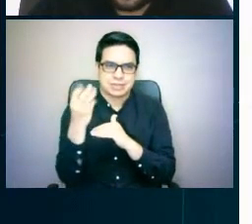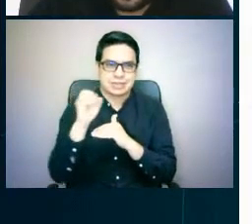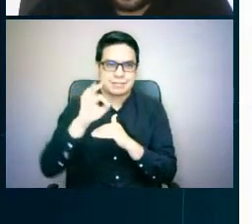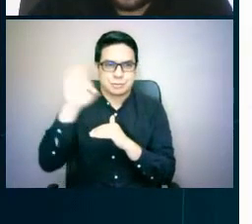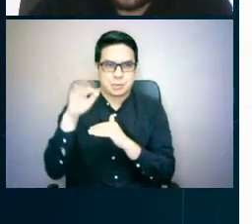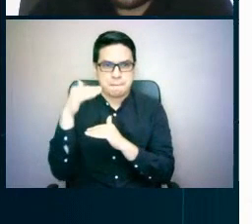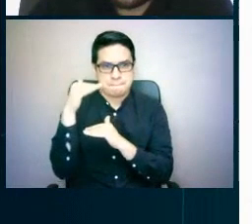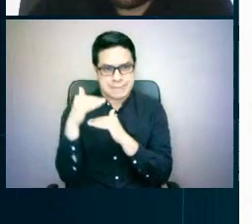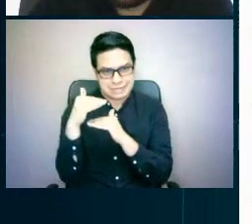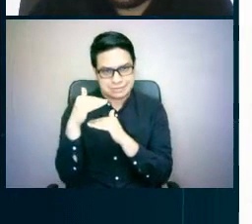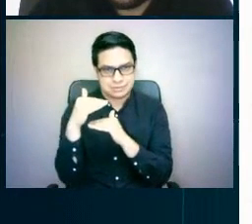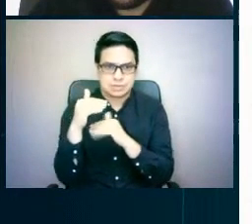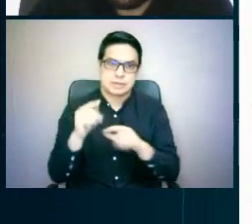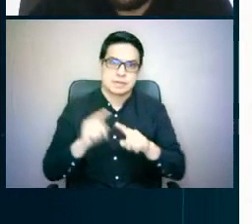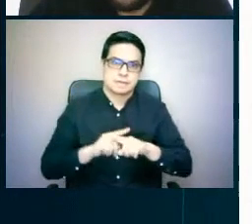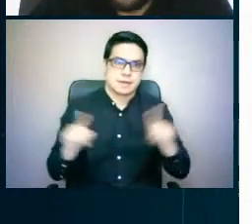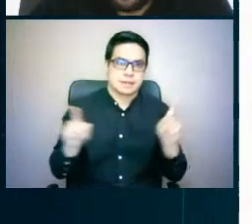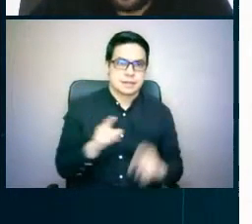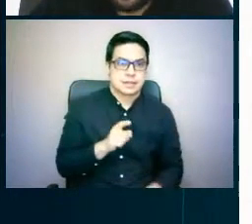en General Electric